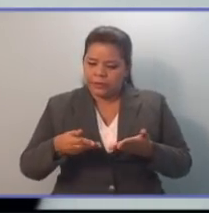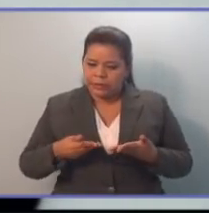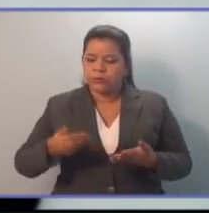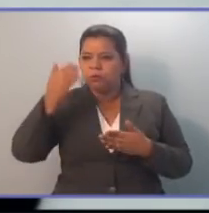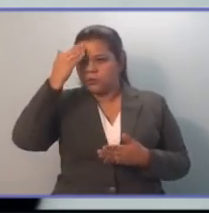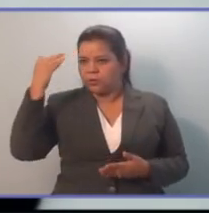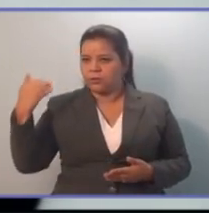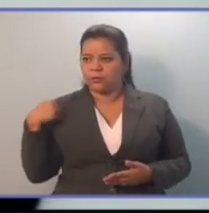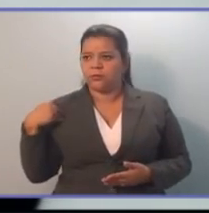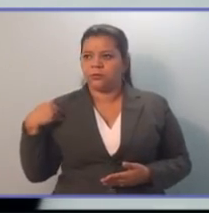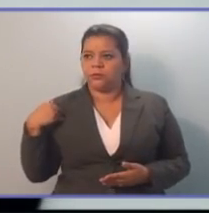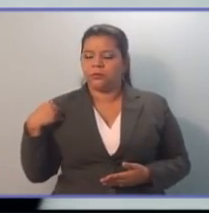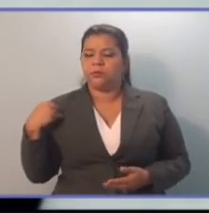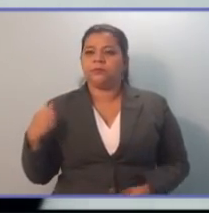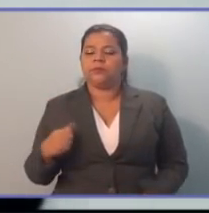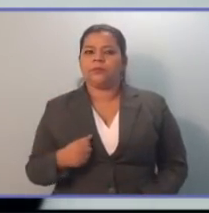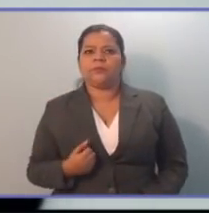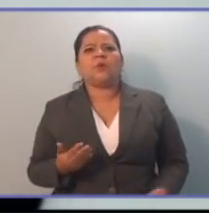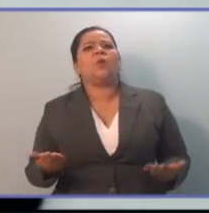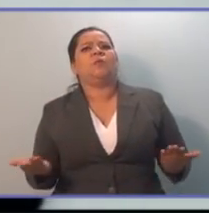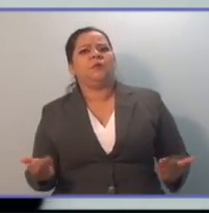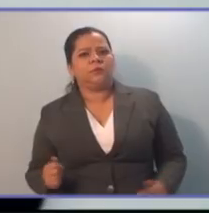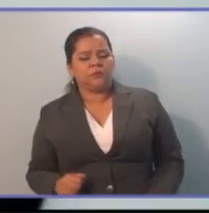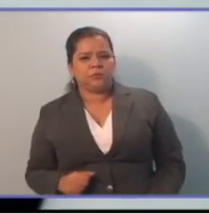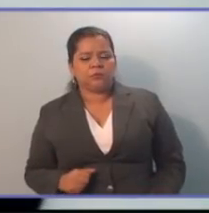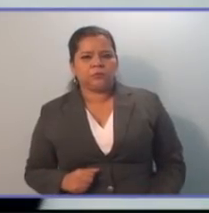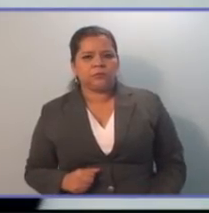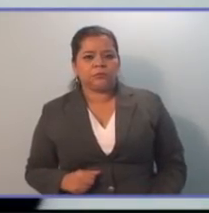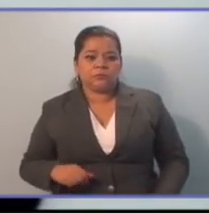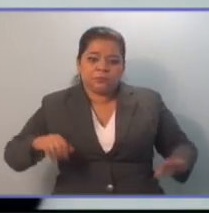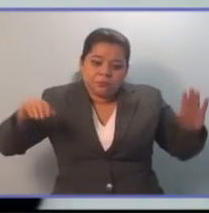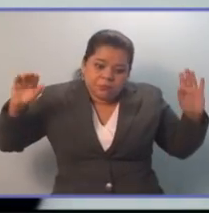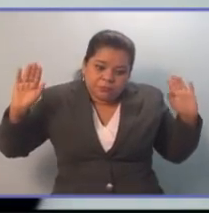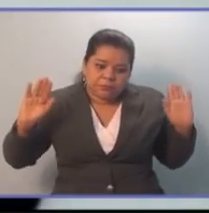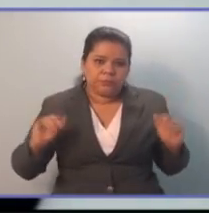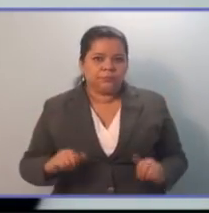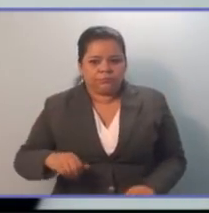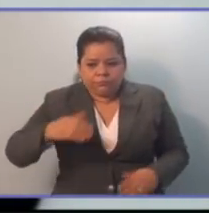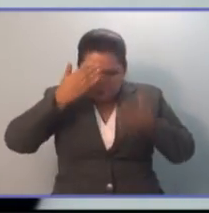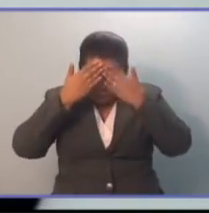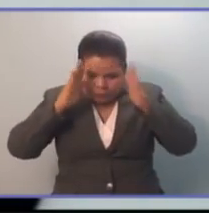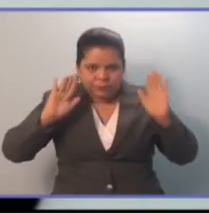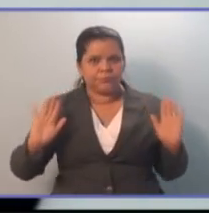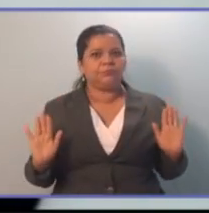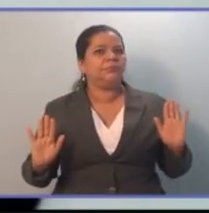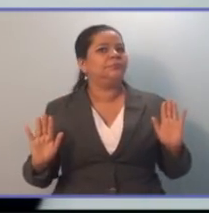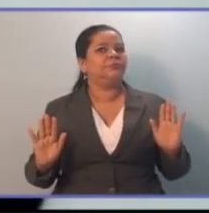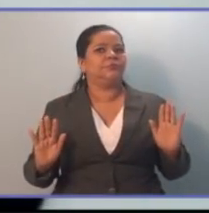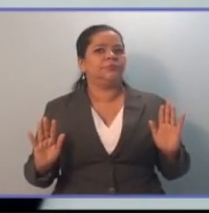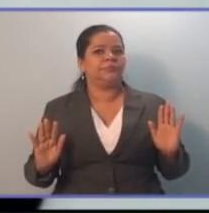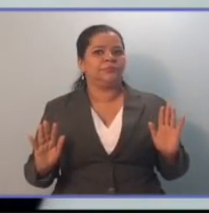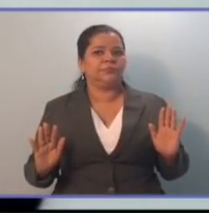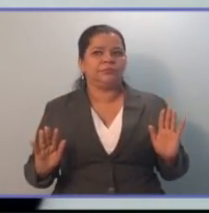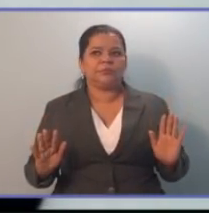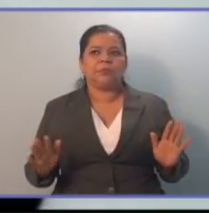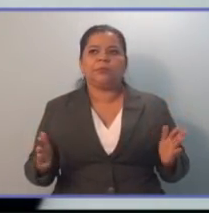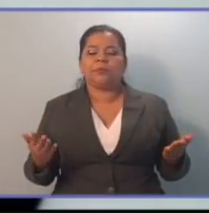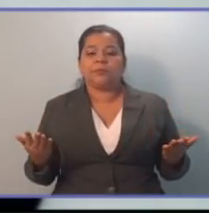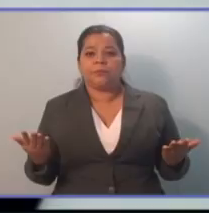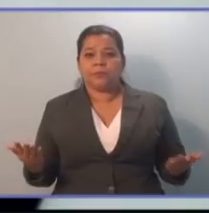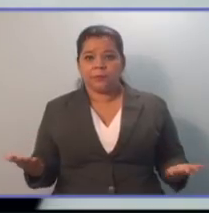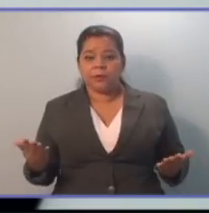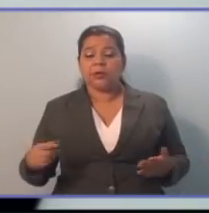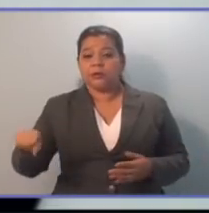mujeres. ¿Cómo lo íbamos a hacer? No lo sé, no lo sabíamos en ese momento, puesto que, como